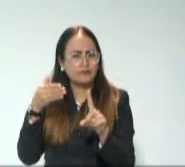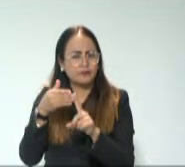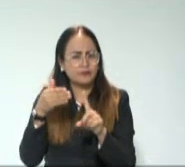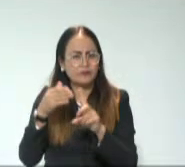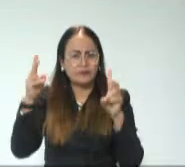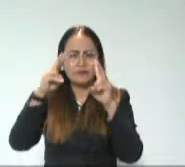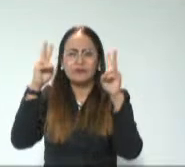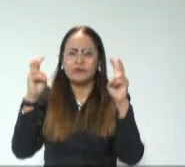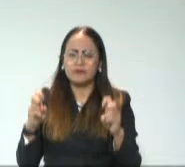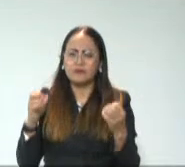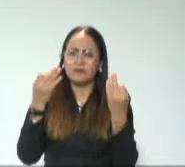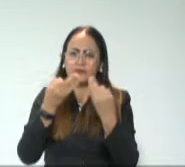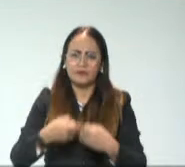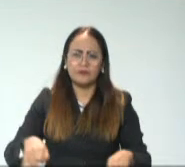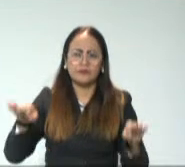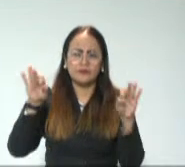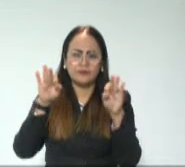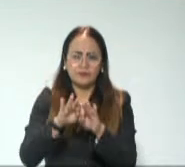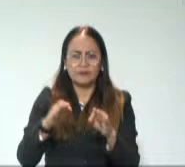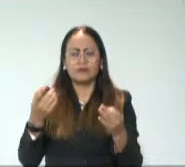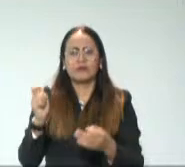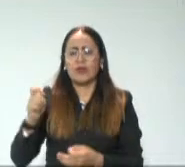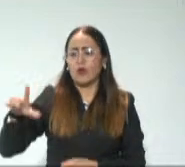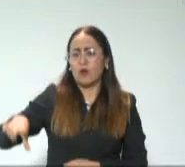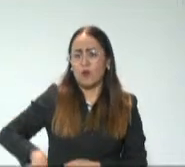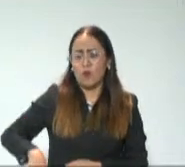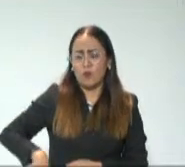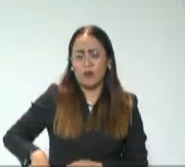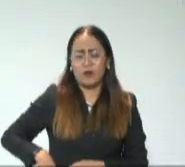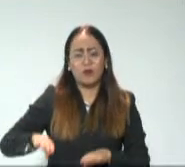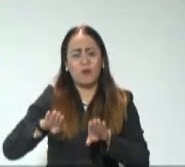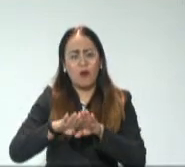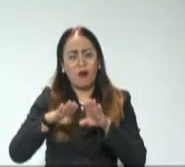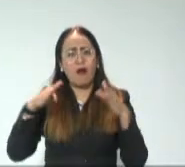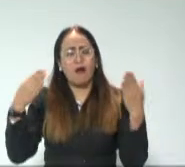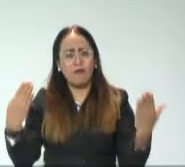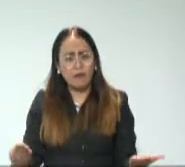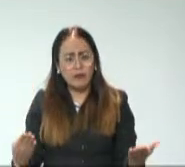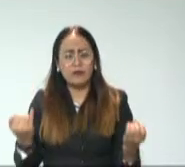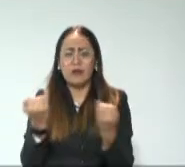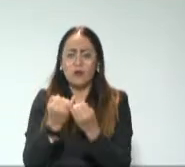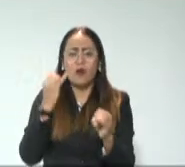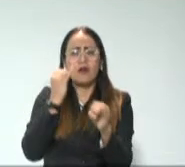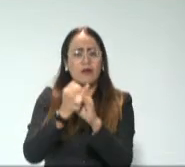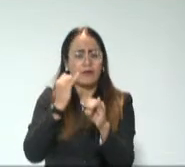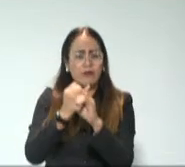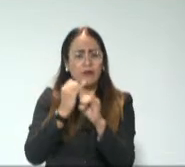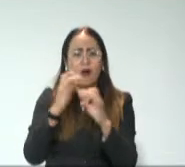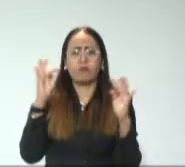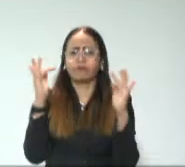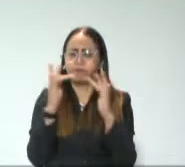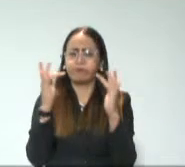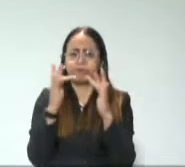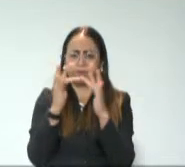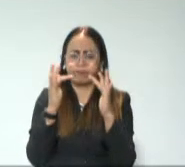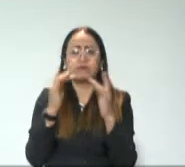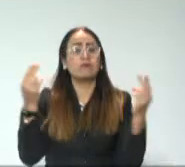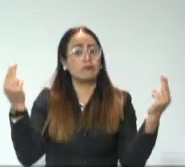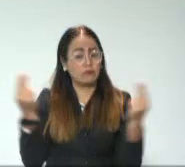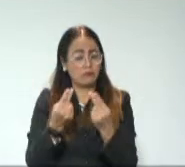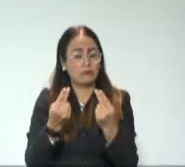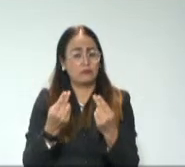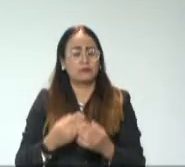importante de lo que implica tener un gobierno abierto y un gobierno digital en donde por